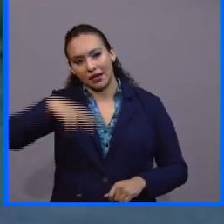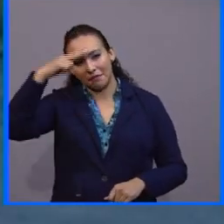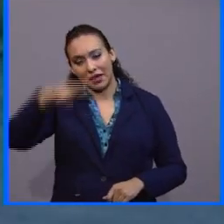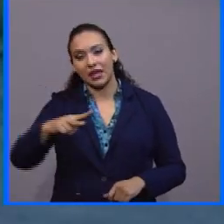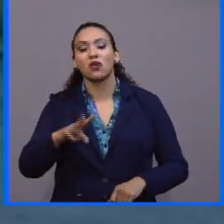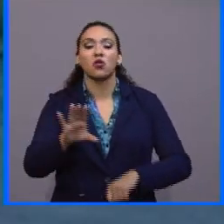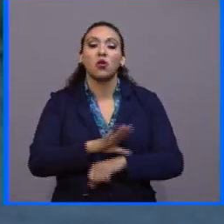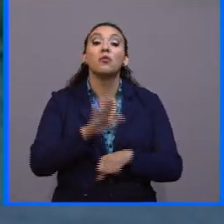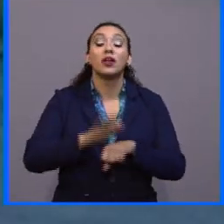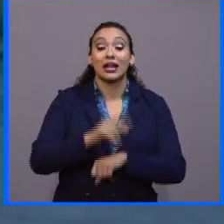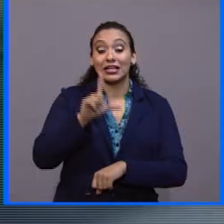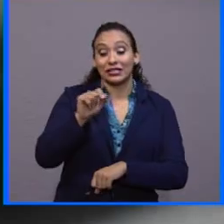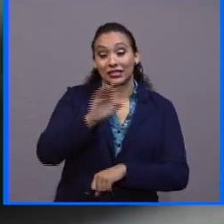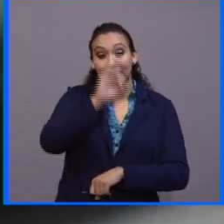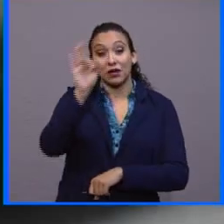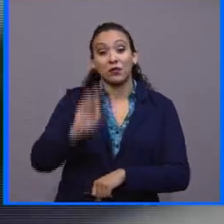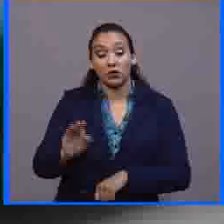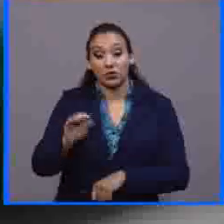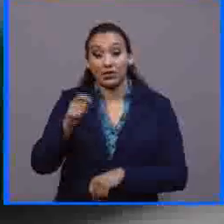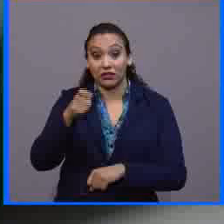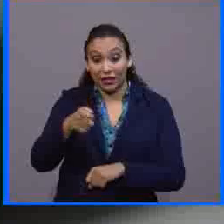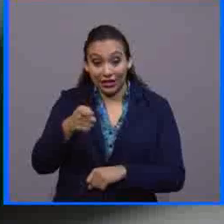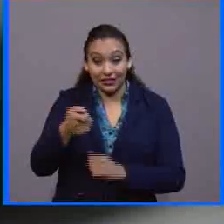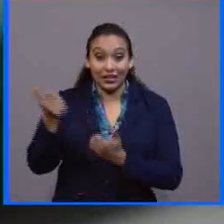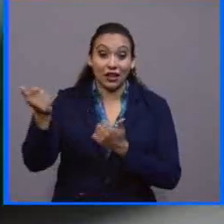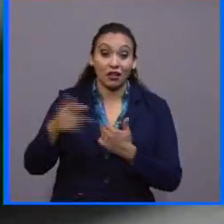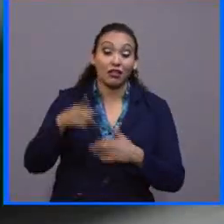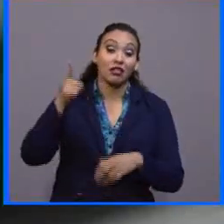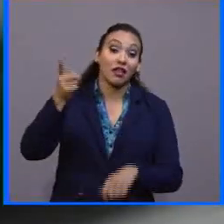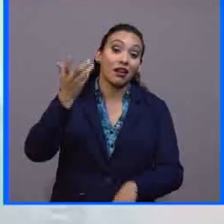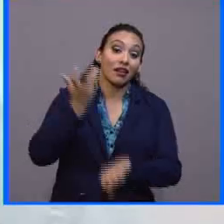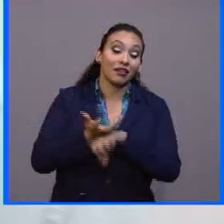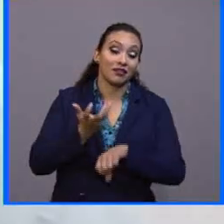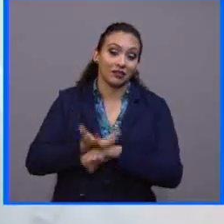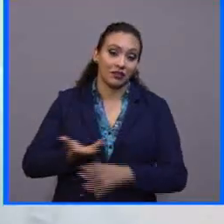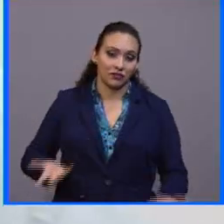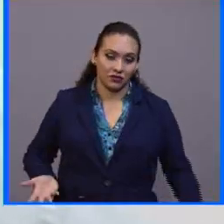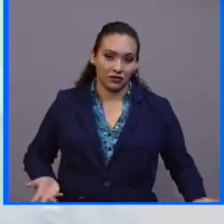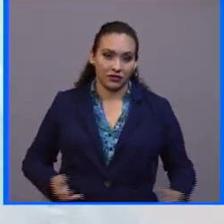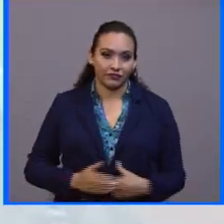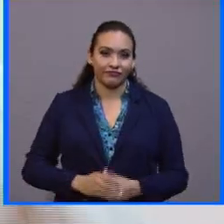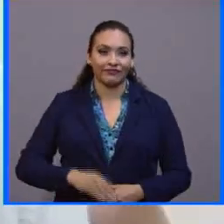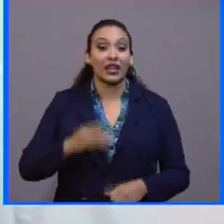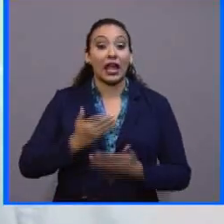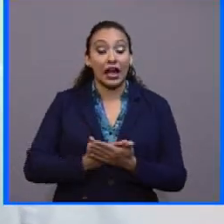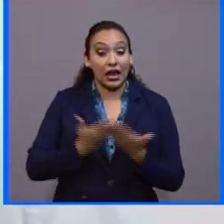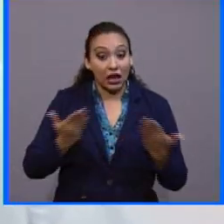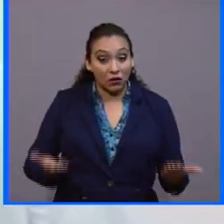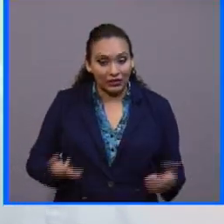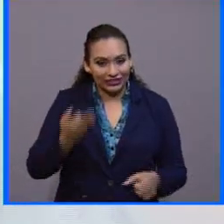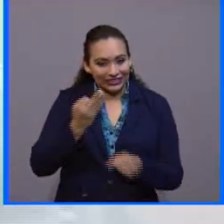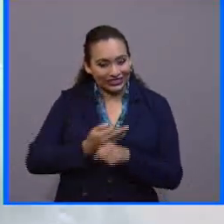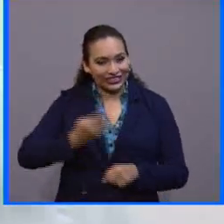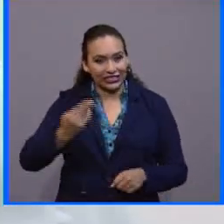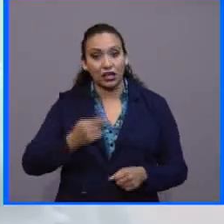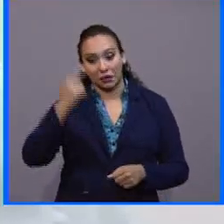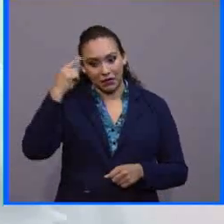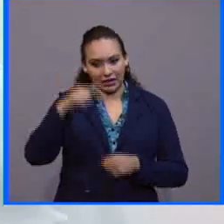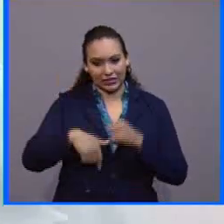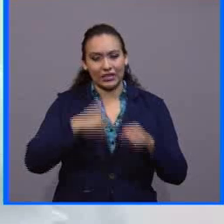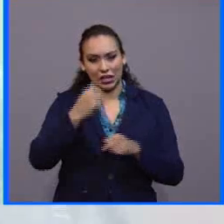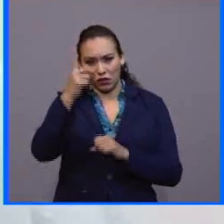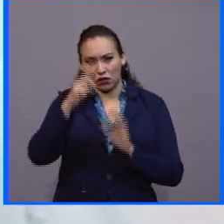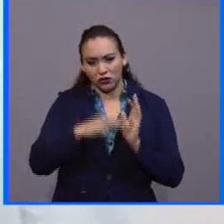más del 70% de este recurso proviene de la Unión Americana. Necesitamos que para el 2030, cuando terminará